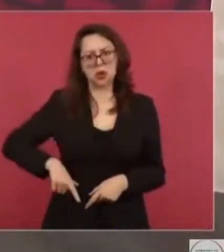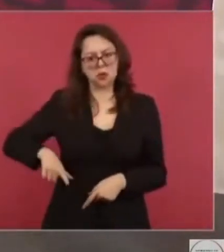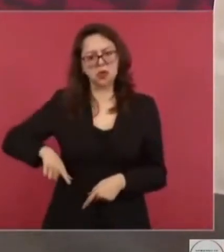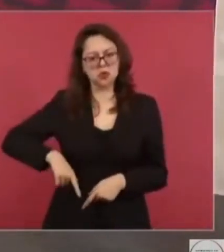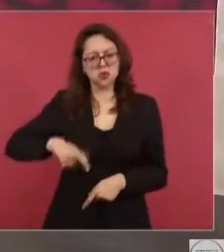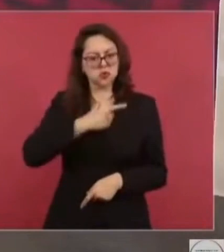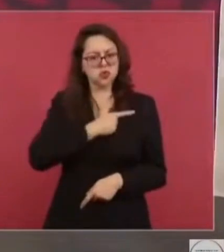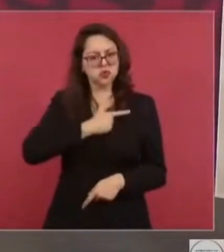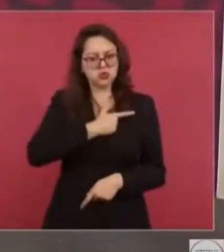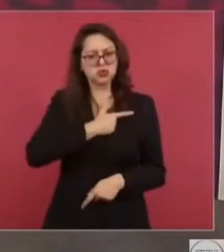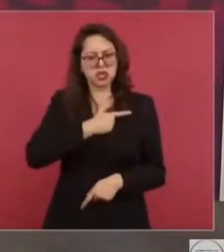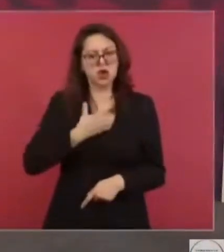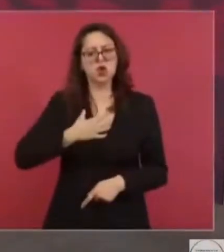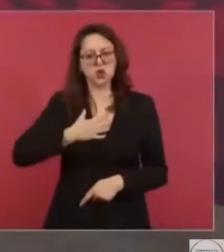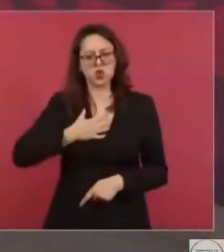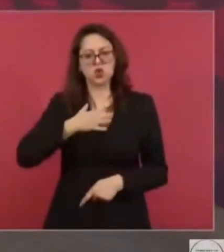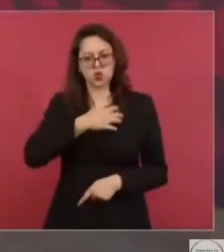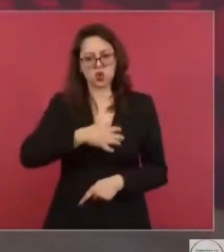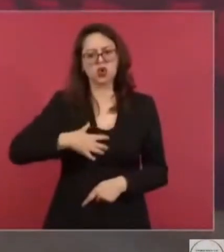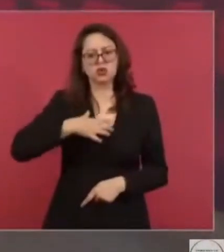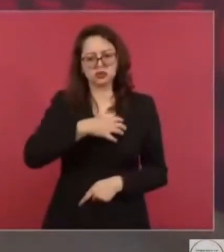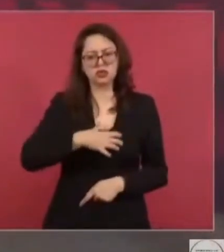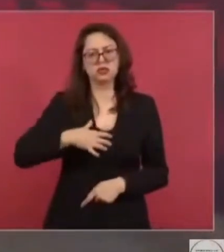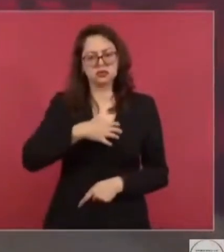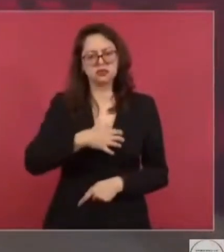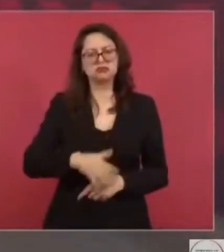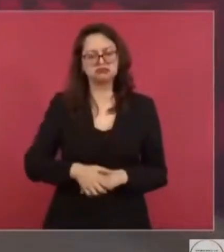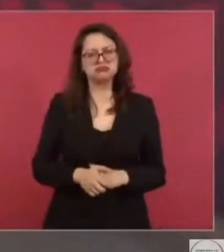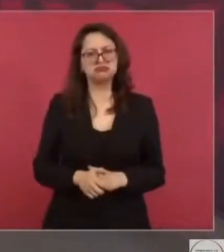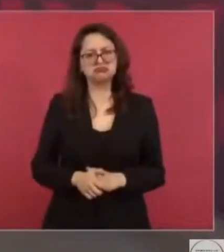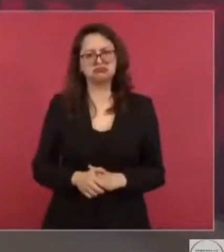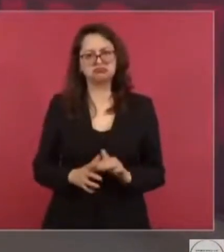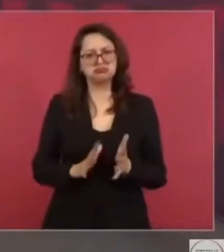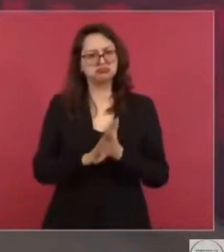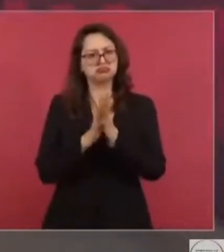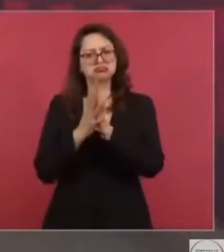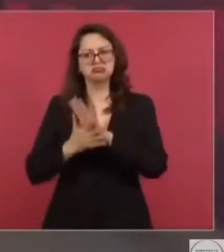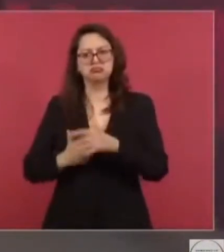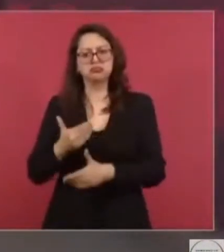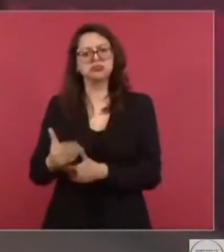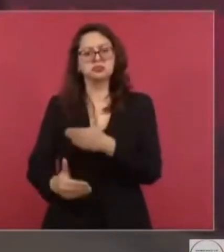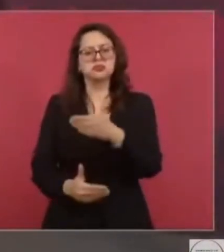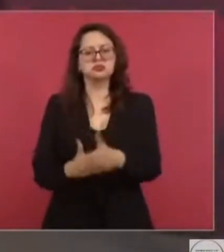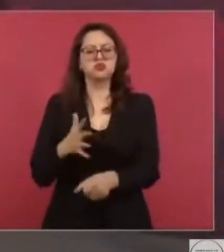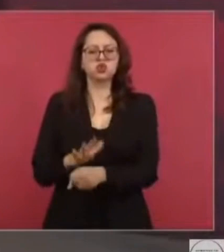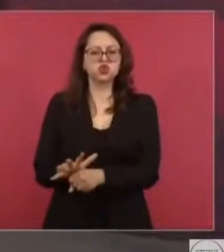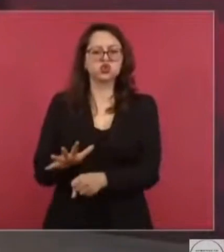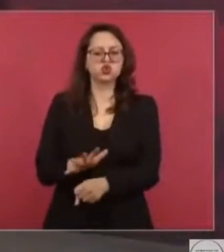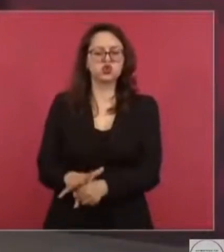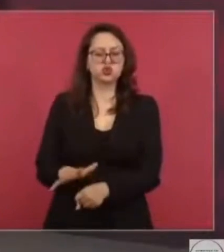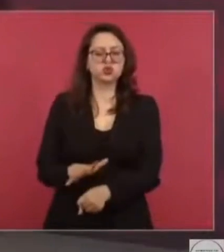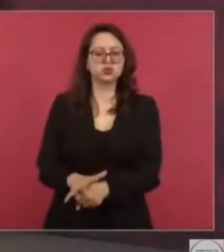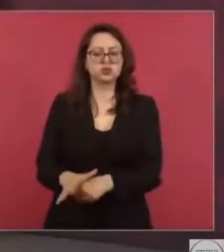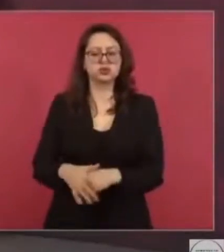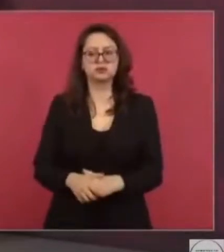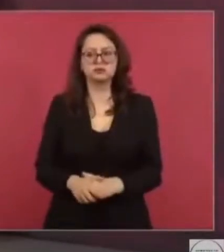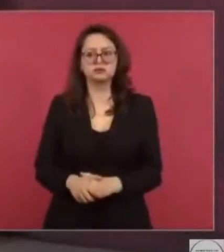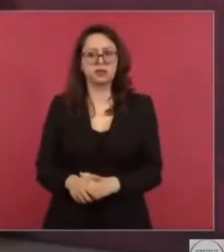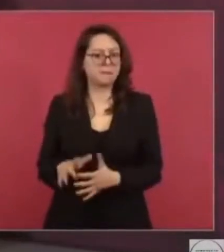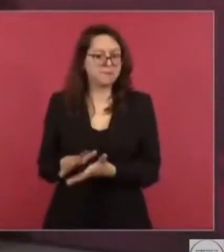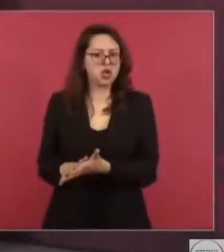Respaldando al gobierno, está satisfecha con la transformación. Es una minoría